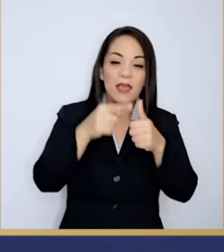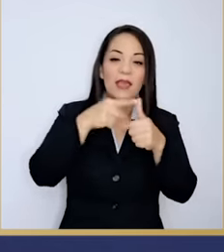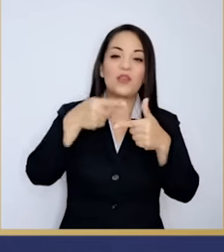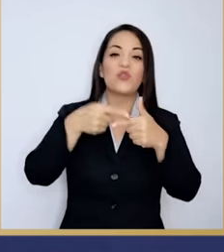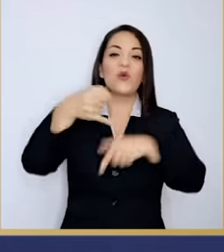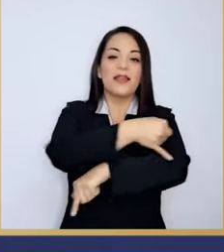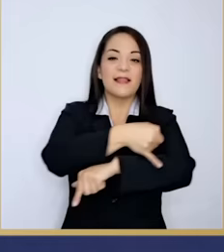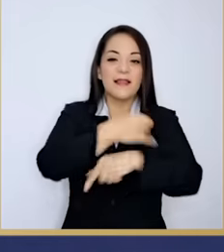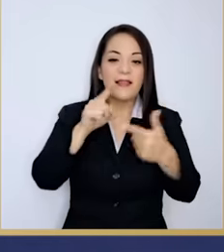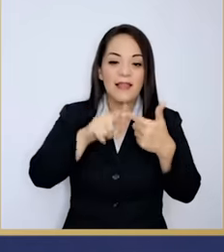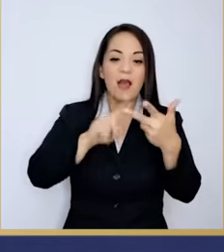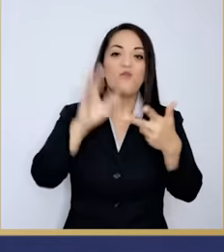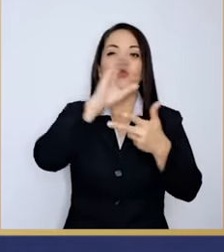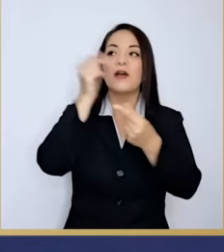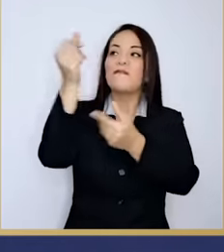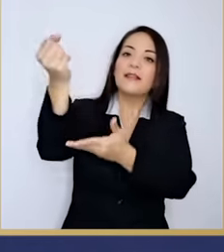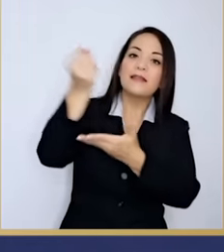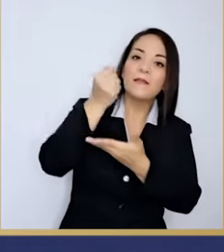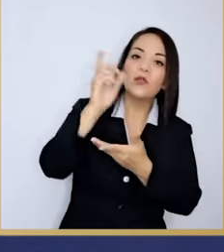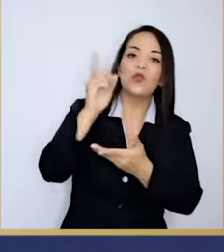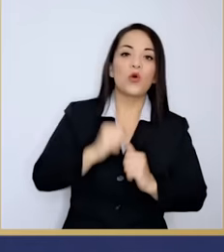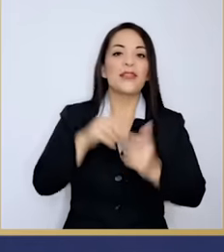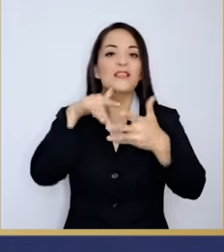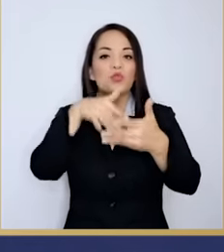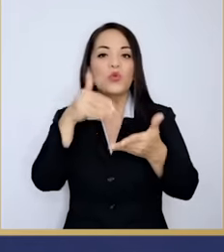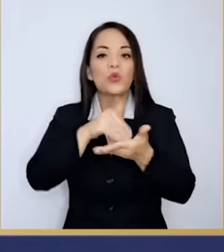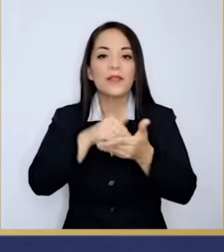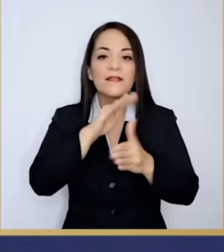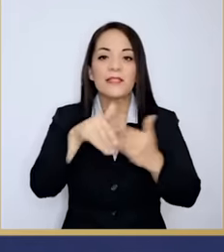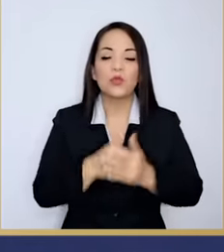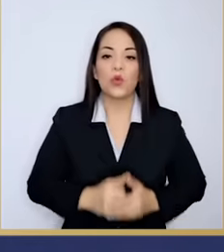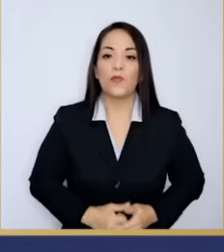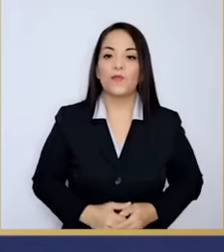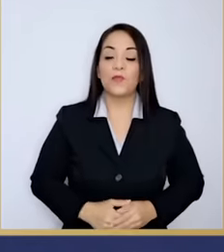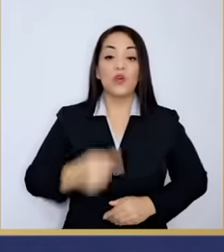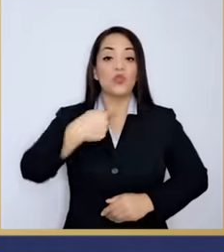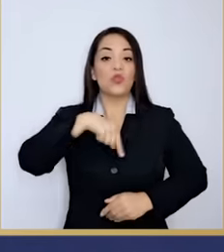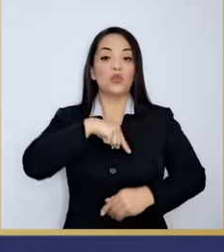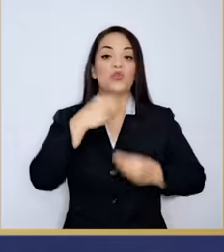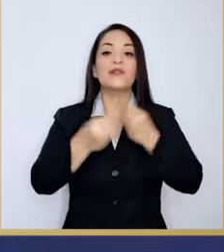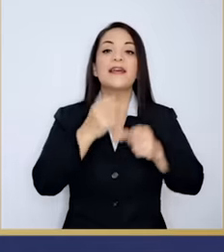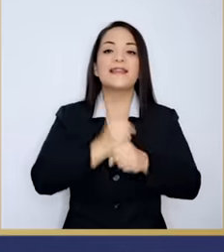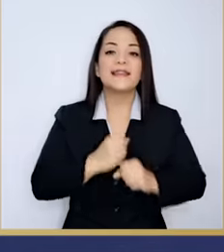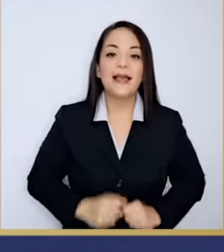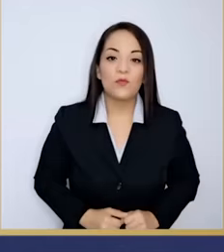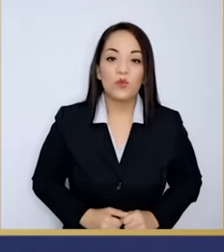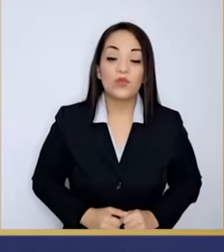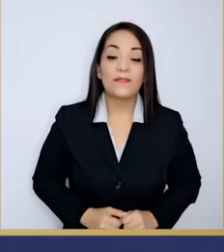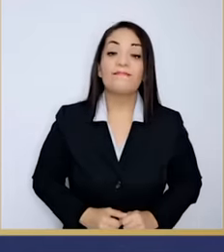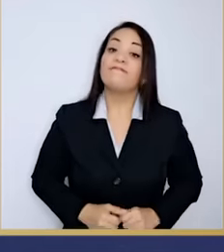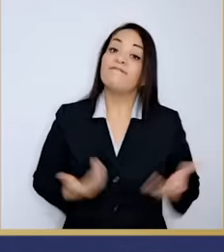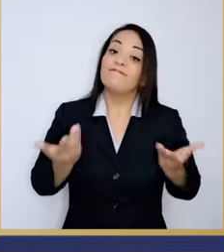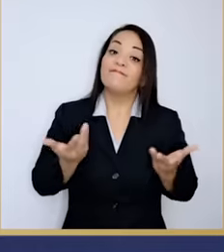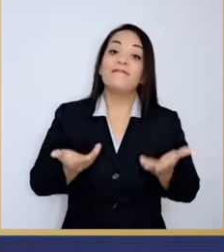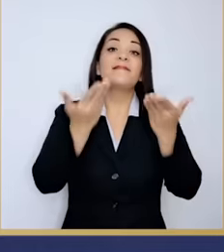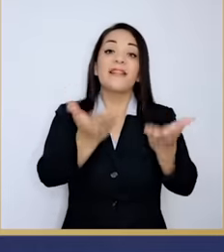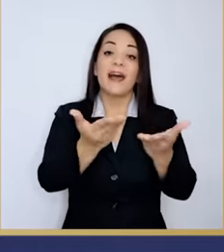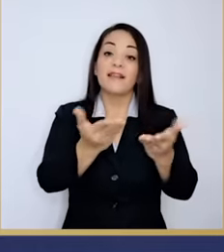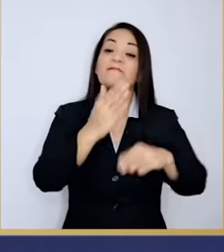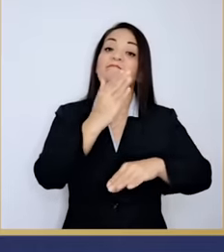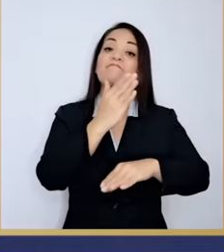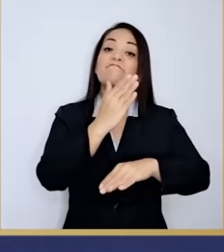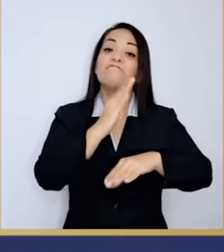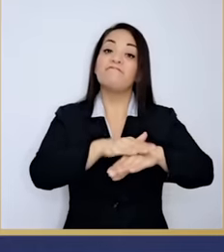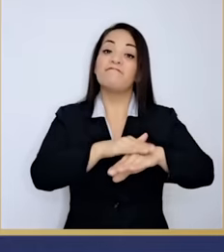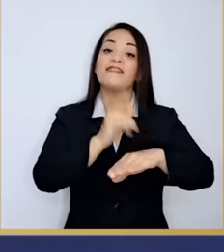todo el proyecto, hacer reingeniería, buscar el financiamiento y realizar de nuevo todos los estudios. Nosotros lo que hacemos es